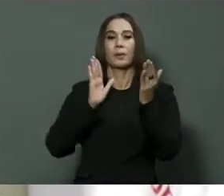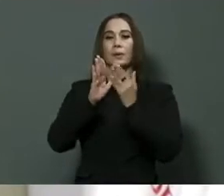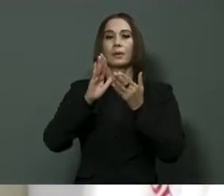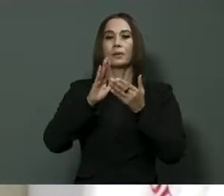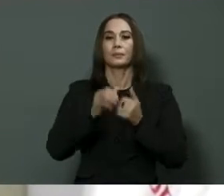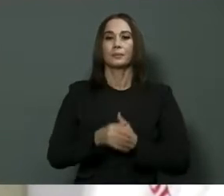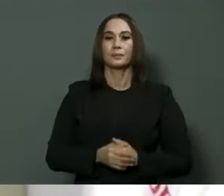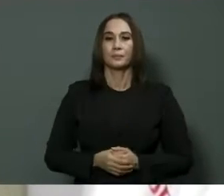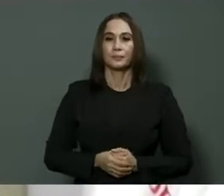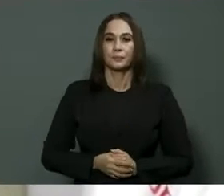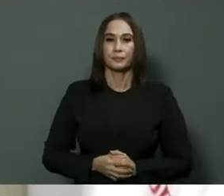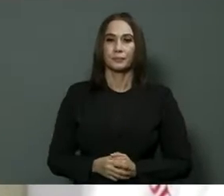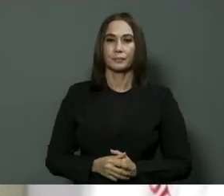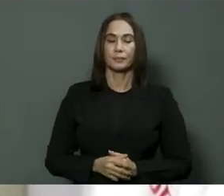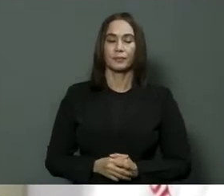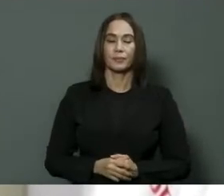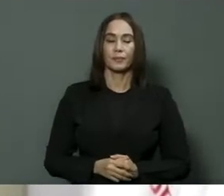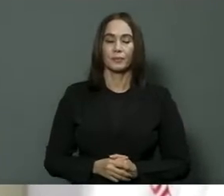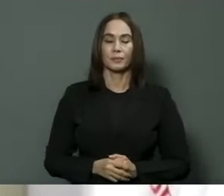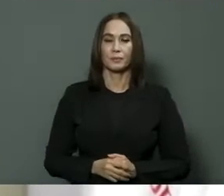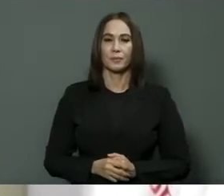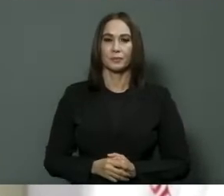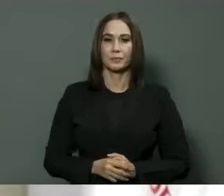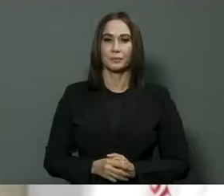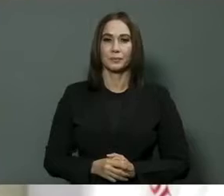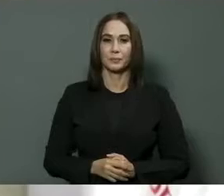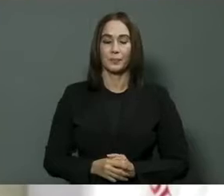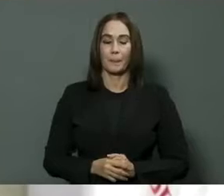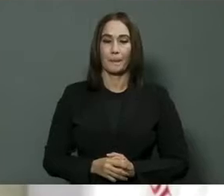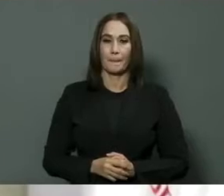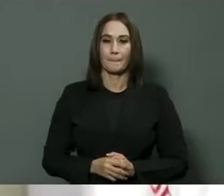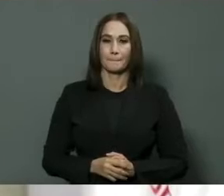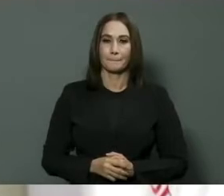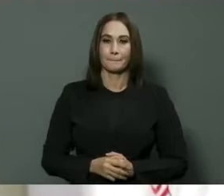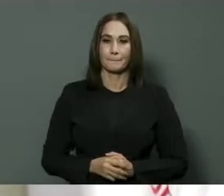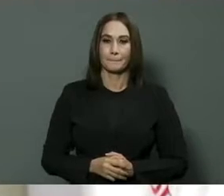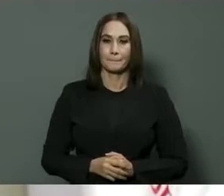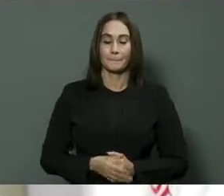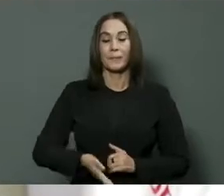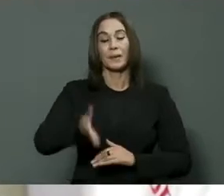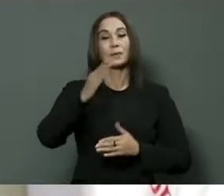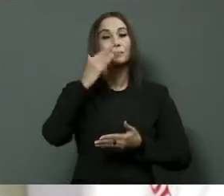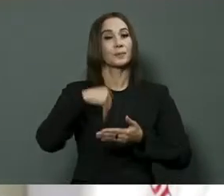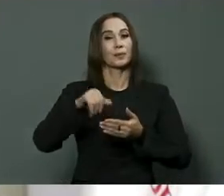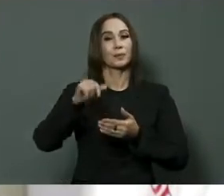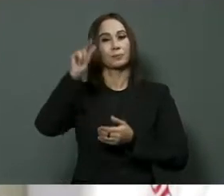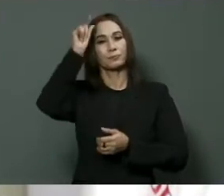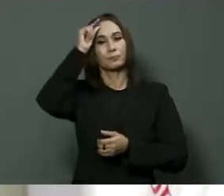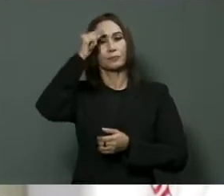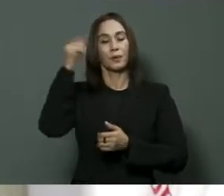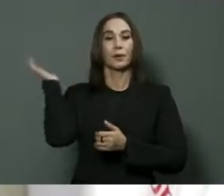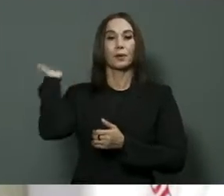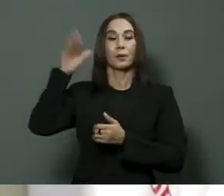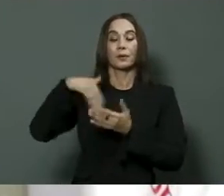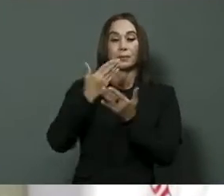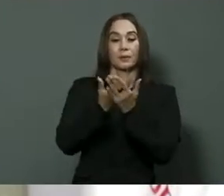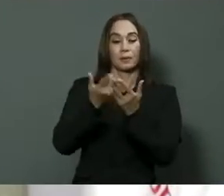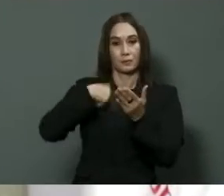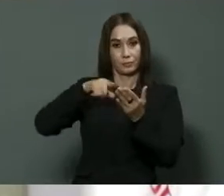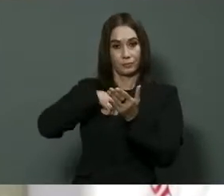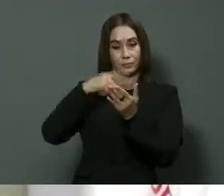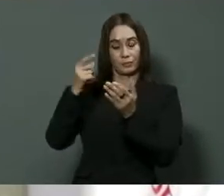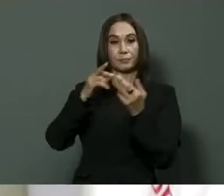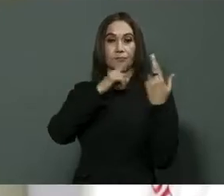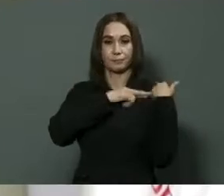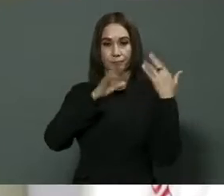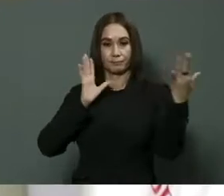muchas indelicadezas cometidas que hoy heredamos y estamos